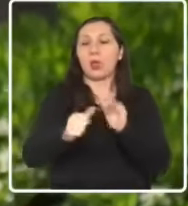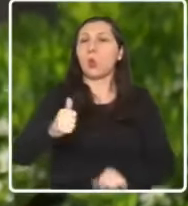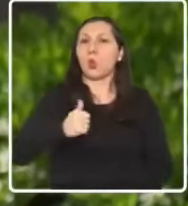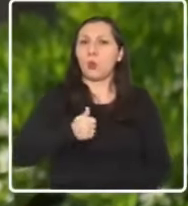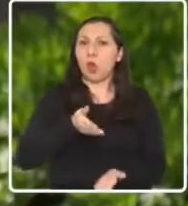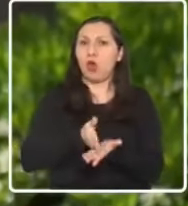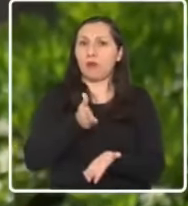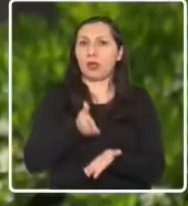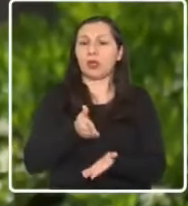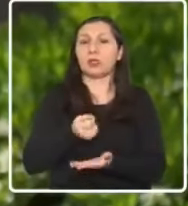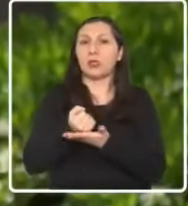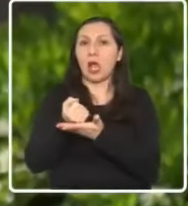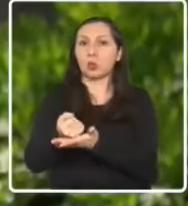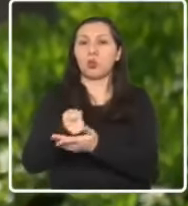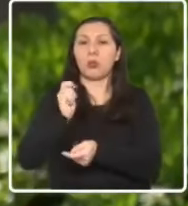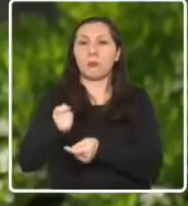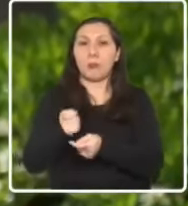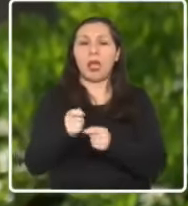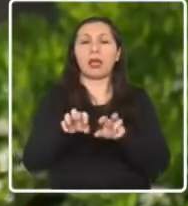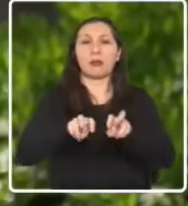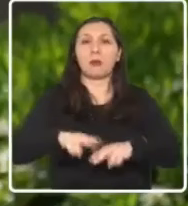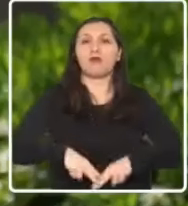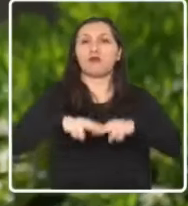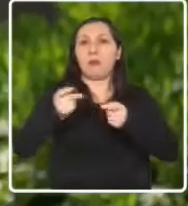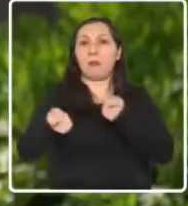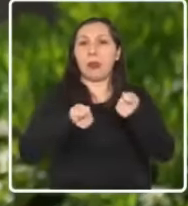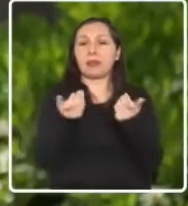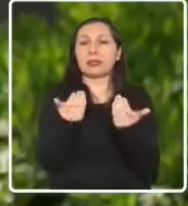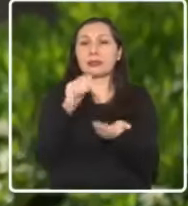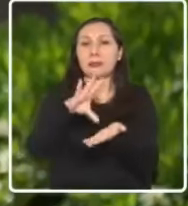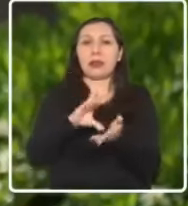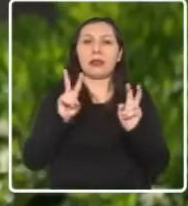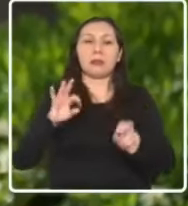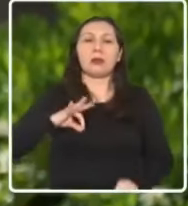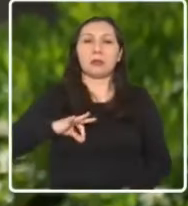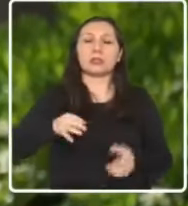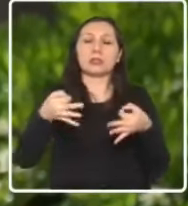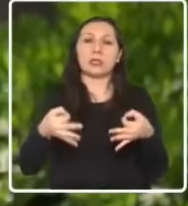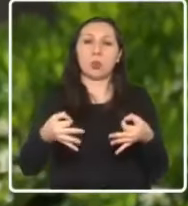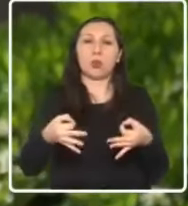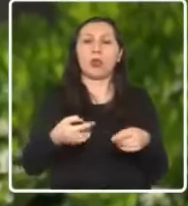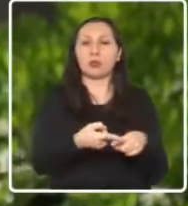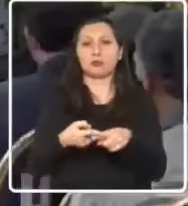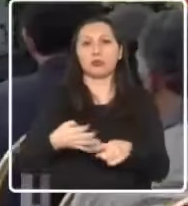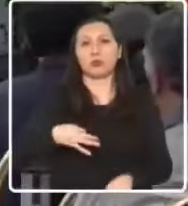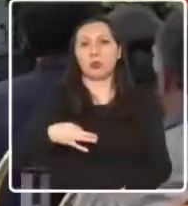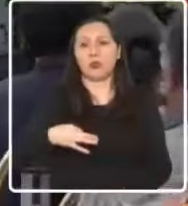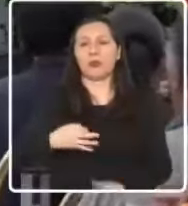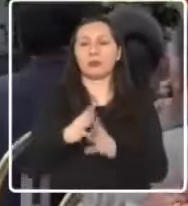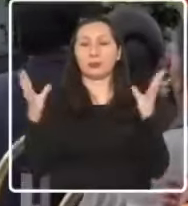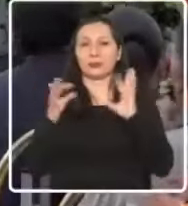cumplir con las obligaciones y contribuir al financiamiento de lo que el país requiere en materia de pensiones y seguridad ciudadana. Muchas gracias.